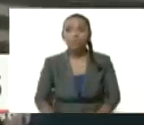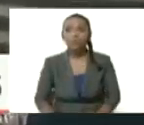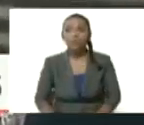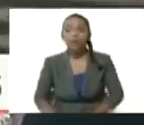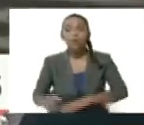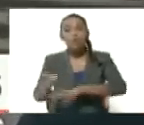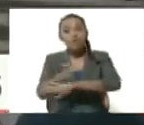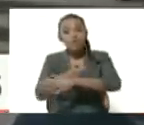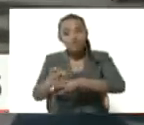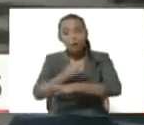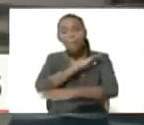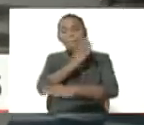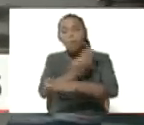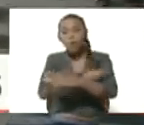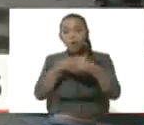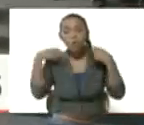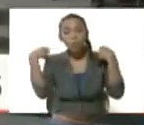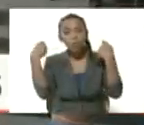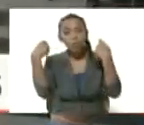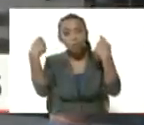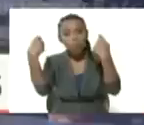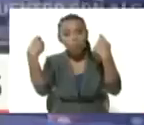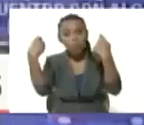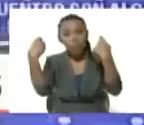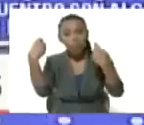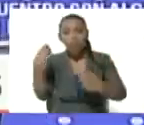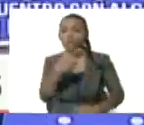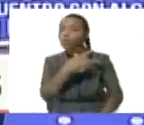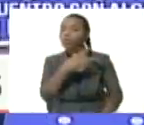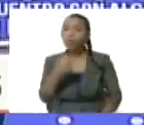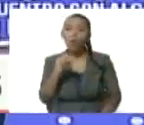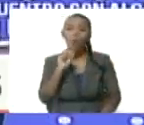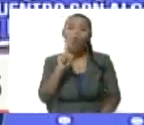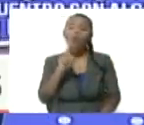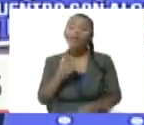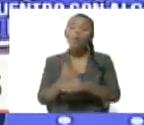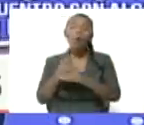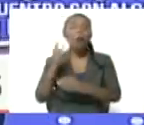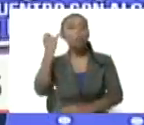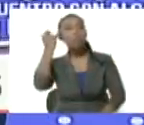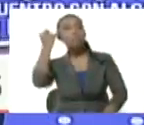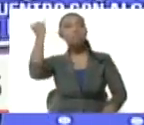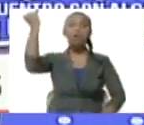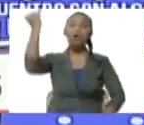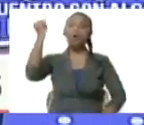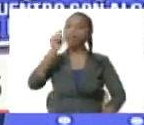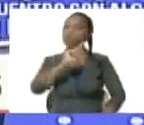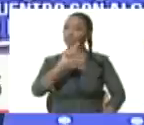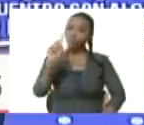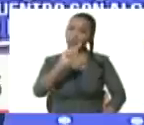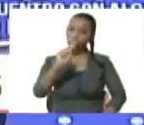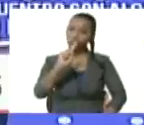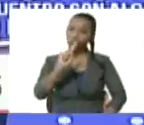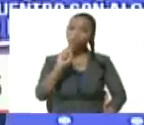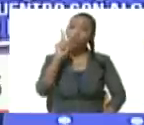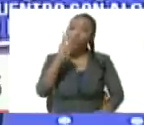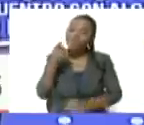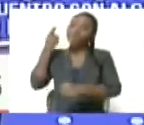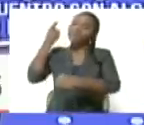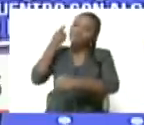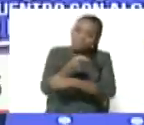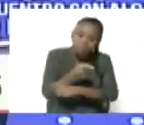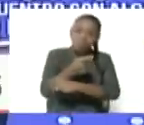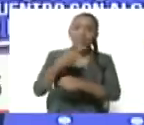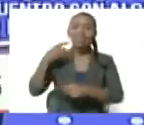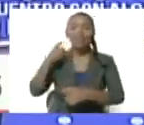Gobernar con el poder popular no es una opción, no, es una obligación de